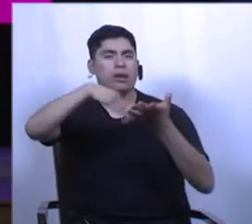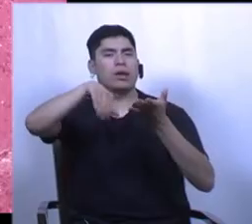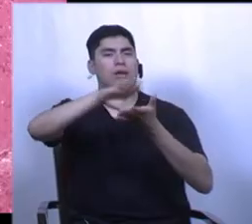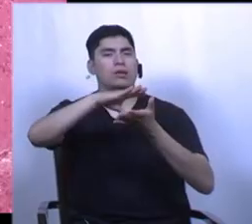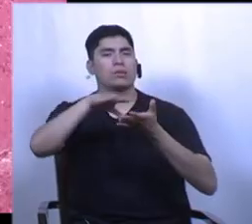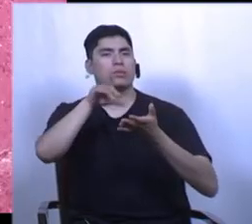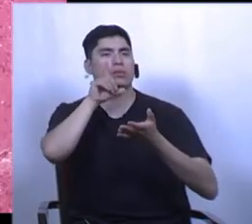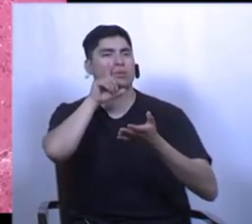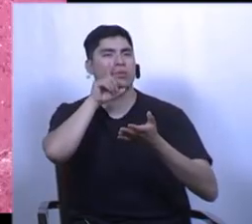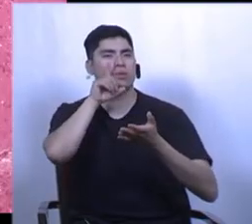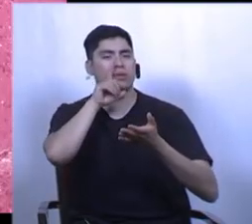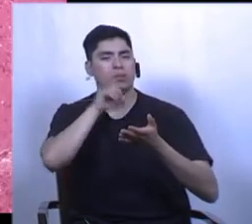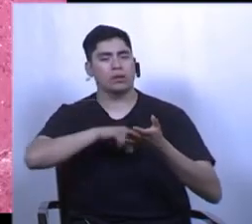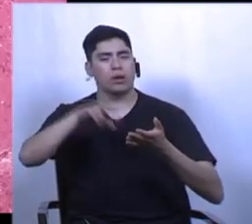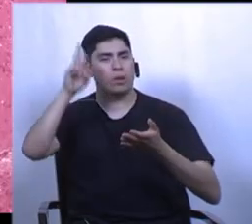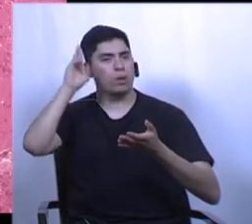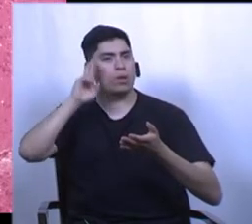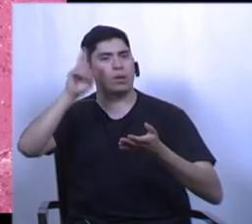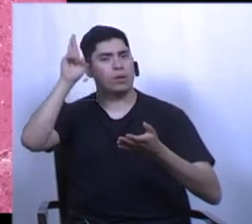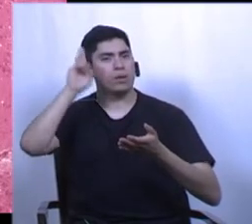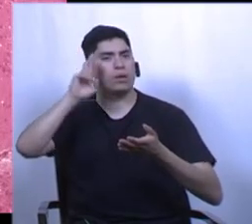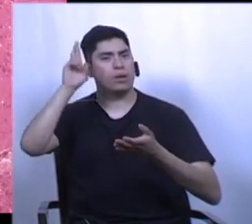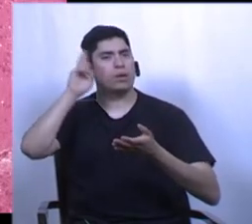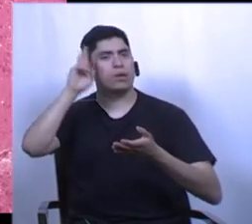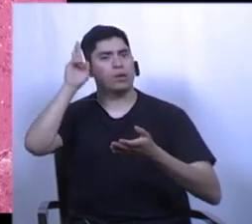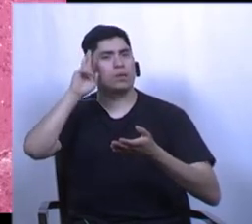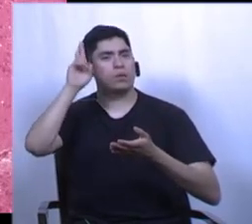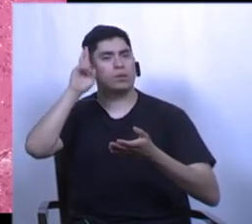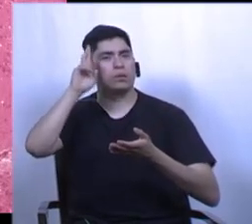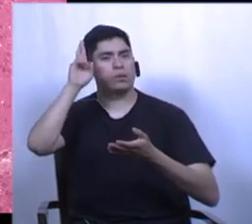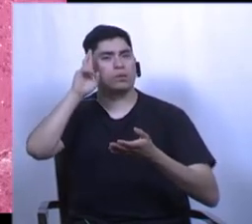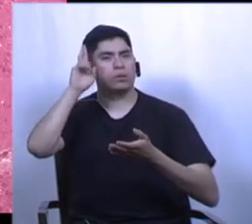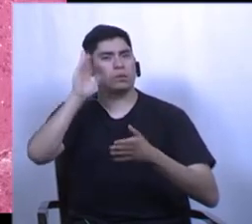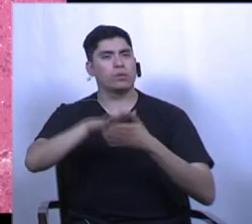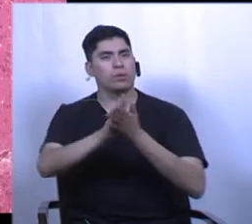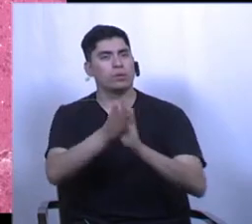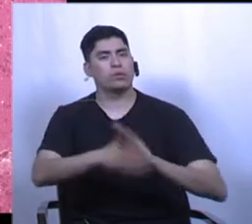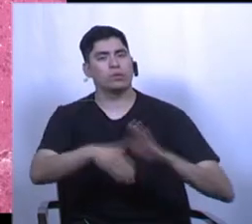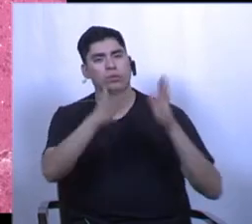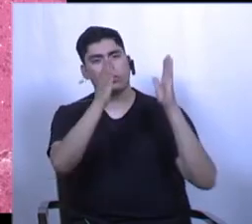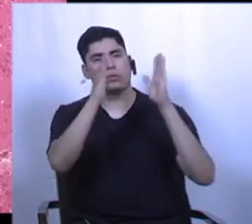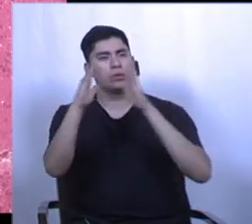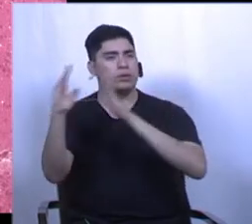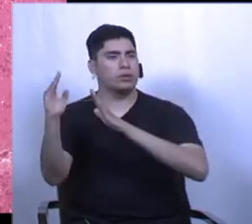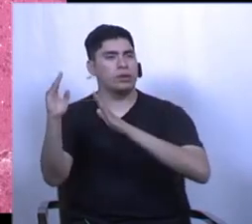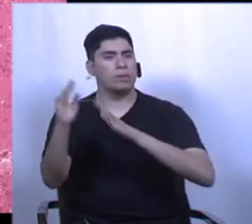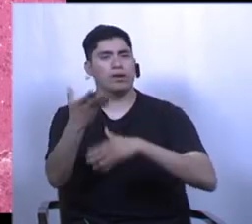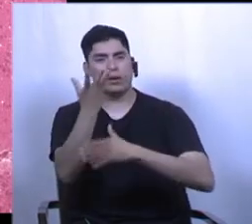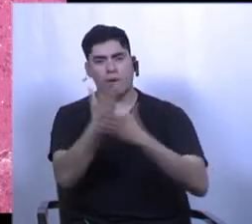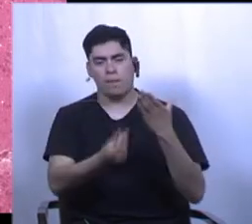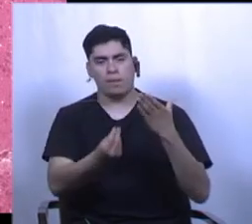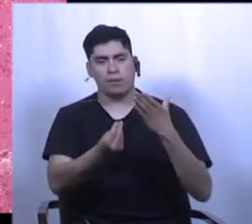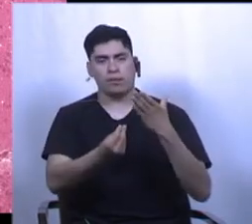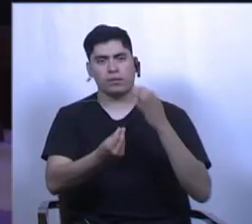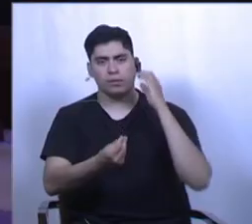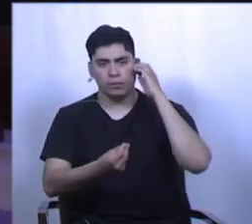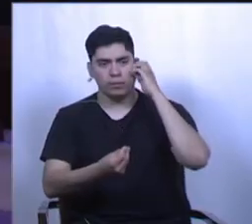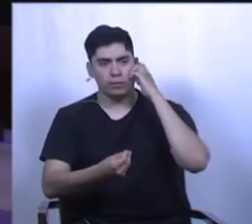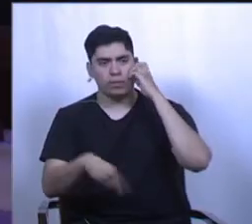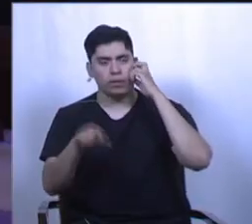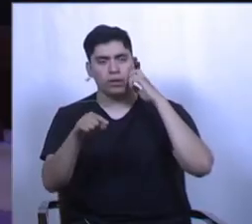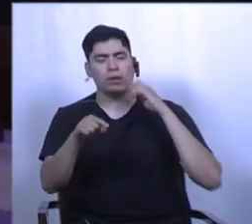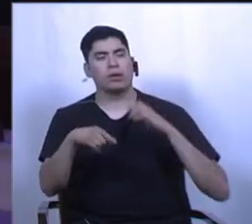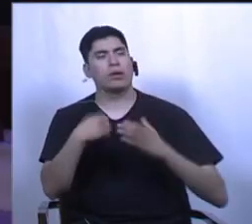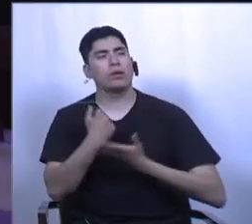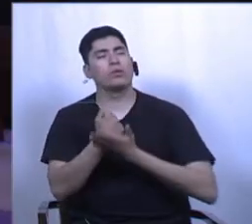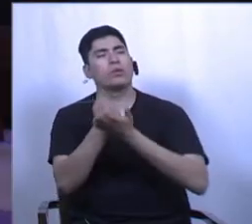recuerdos, y se fijan que están todas esas partes con agujeros se han perdido. Esto nos ayuda